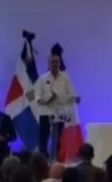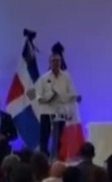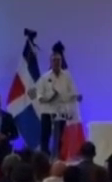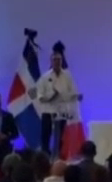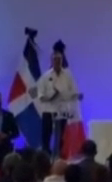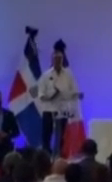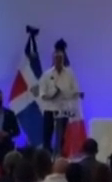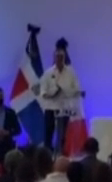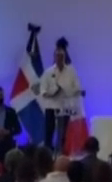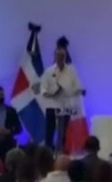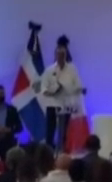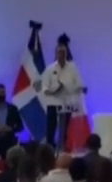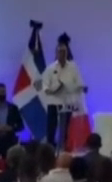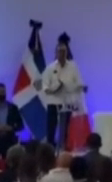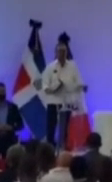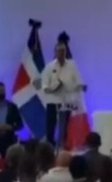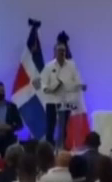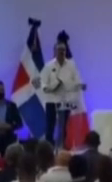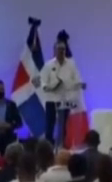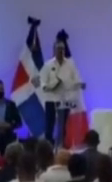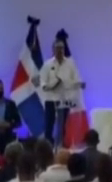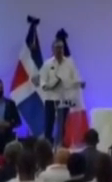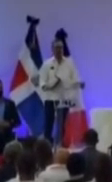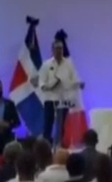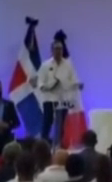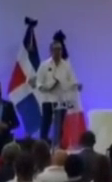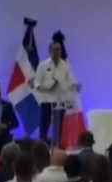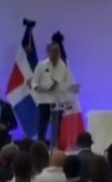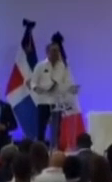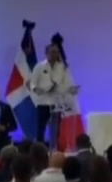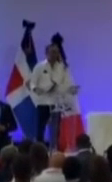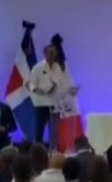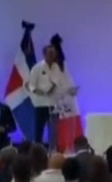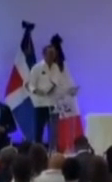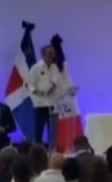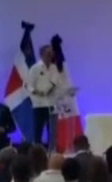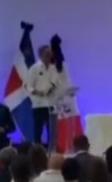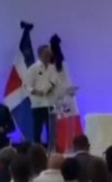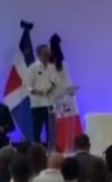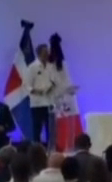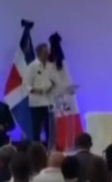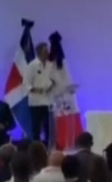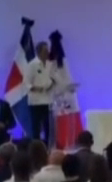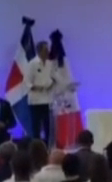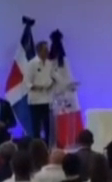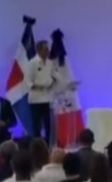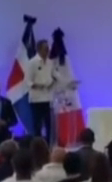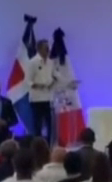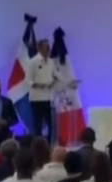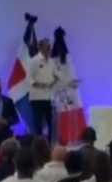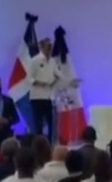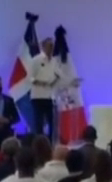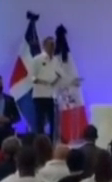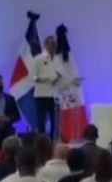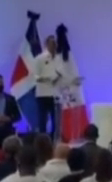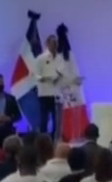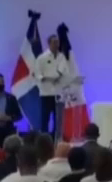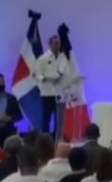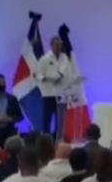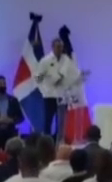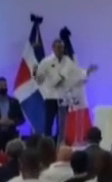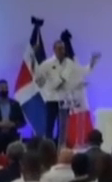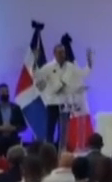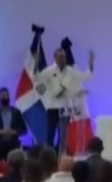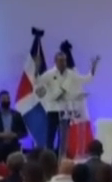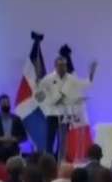le duele cuando resumen un impuesto claro y yo yo no estaba de acuerdo con eso era reforma fiscal porque